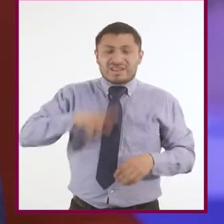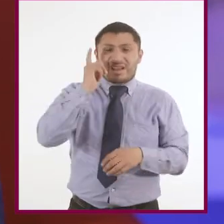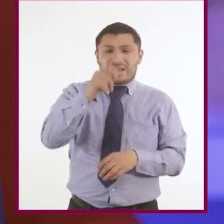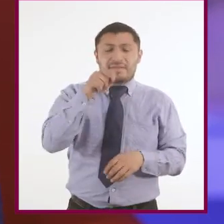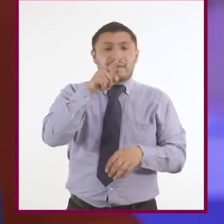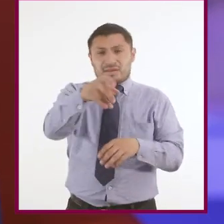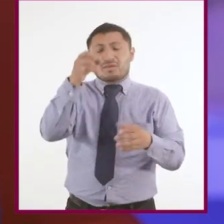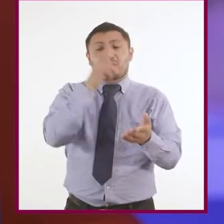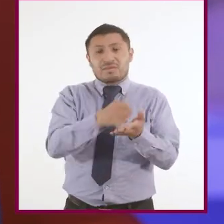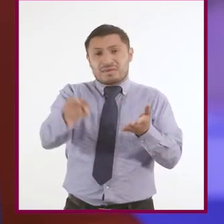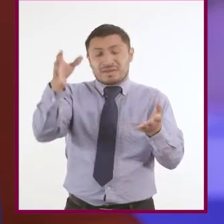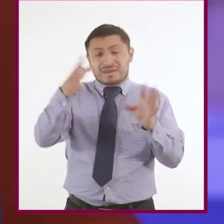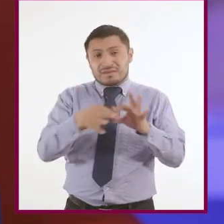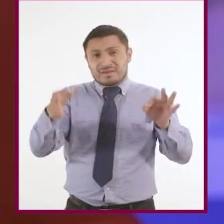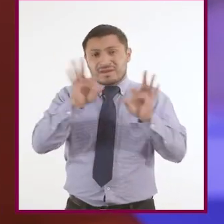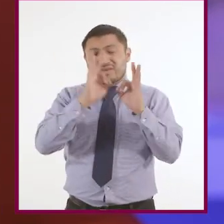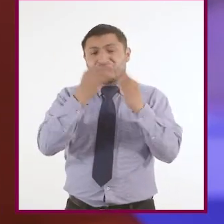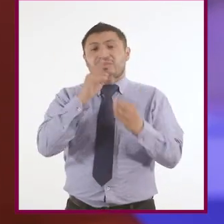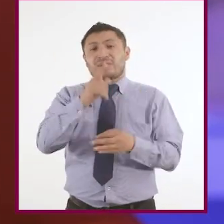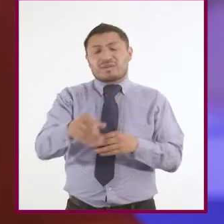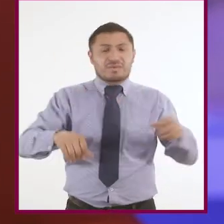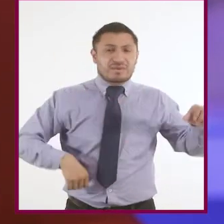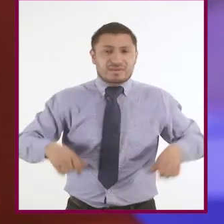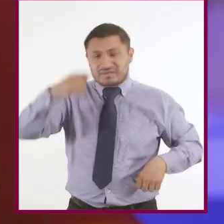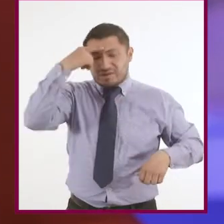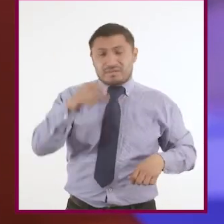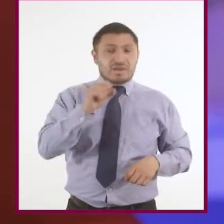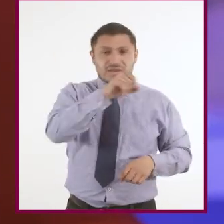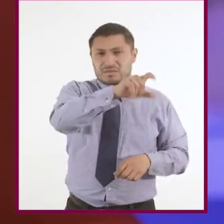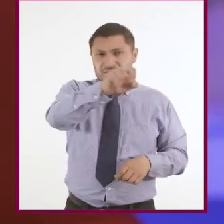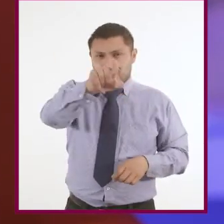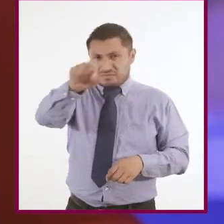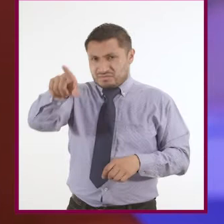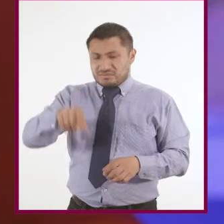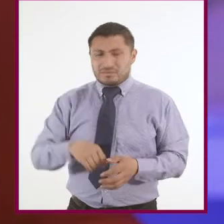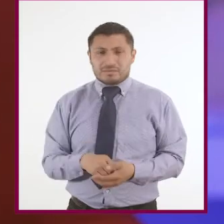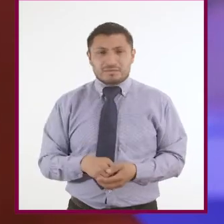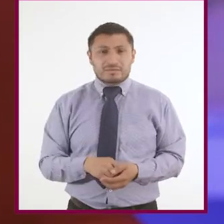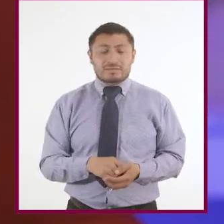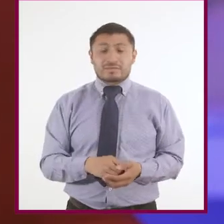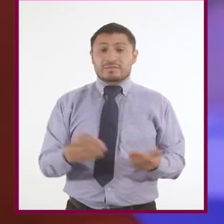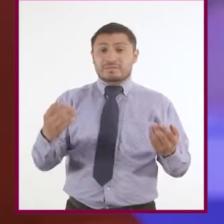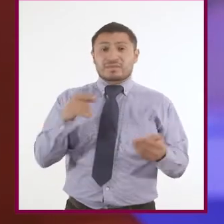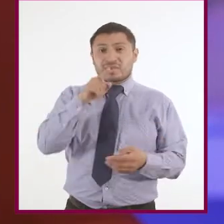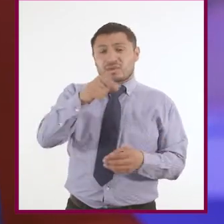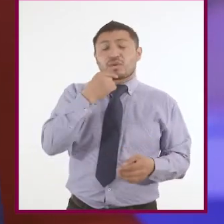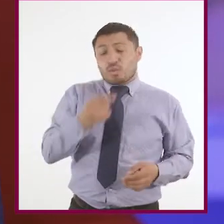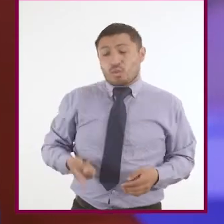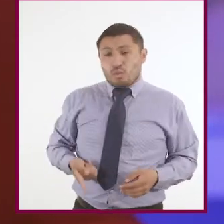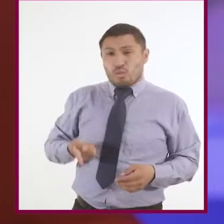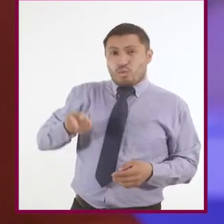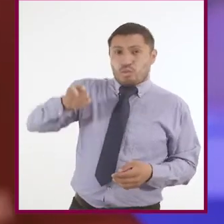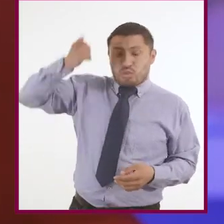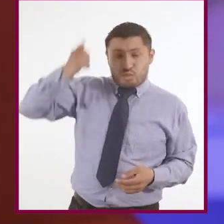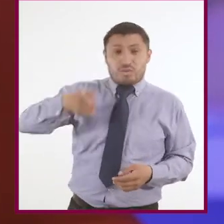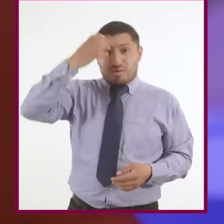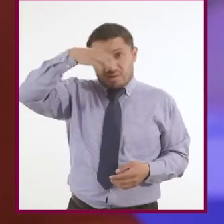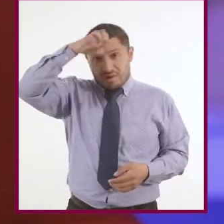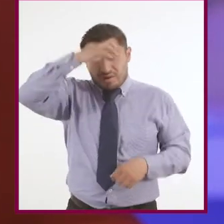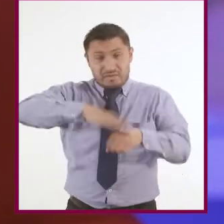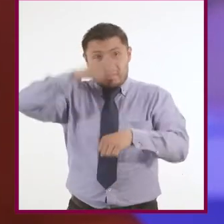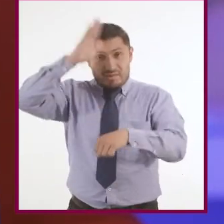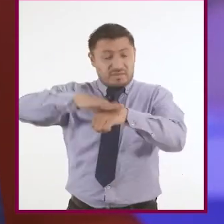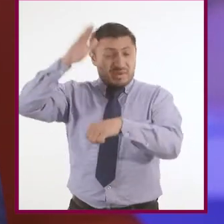que también definen la forma en que actuamos para con nosotras y nosotros mismos. Conforme crezcamos y adquiramos más experiencias de